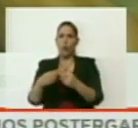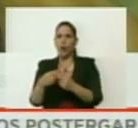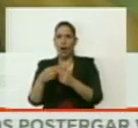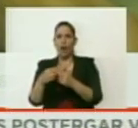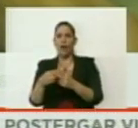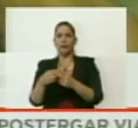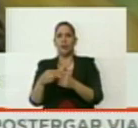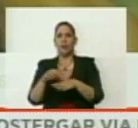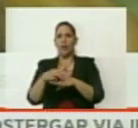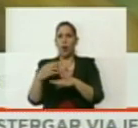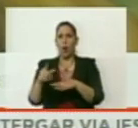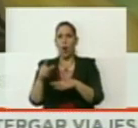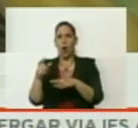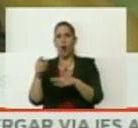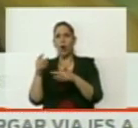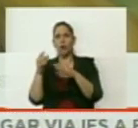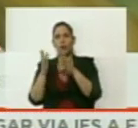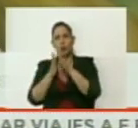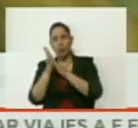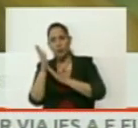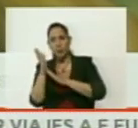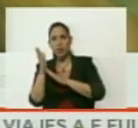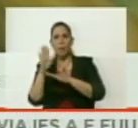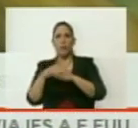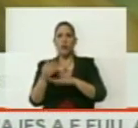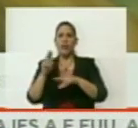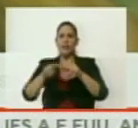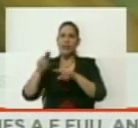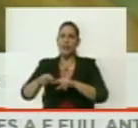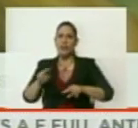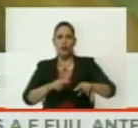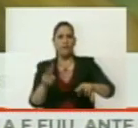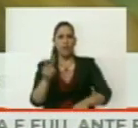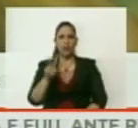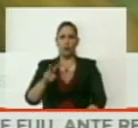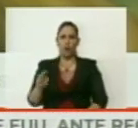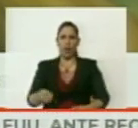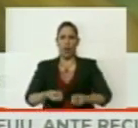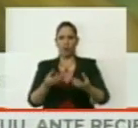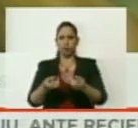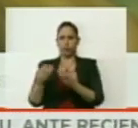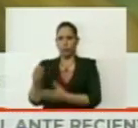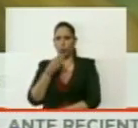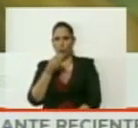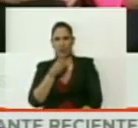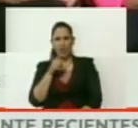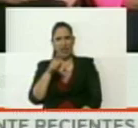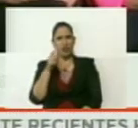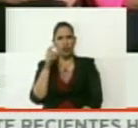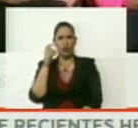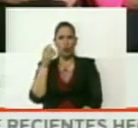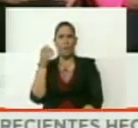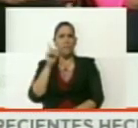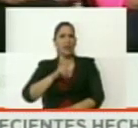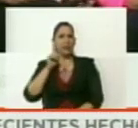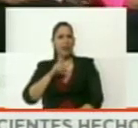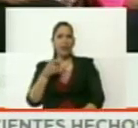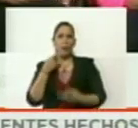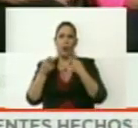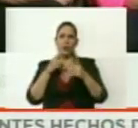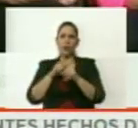un niño en Venezuela tuviera o no tuviera alimentos. Eso era una ficción política para agredir a